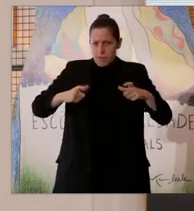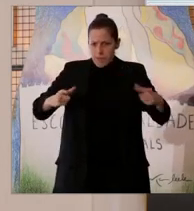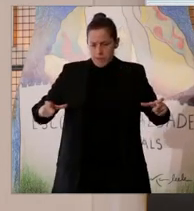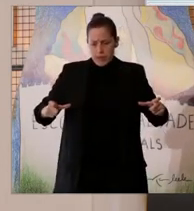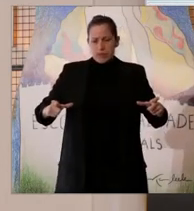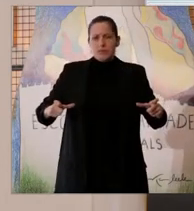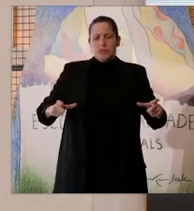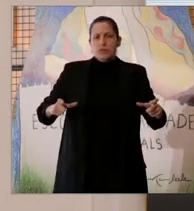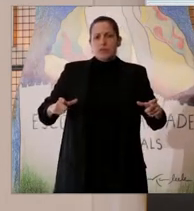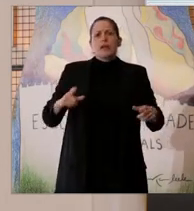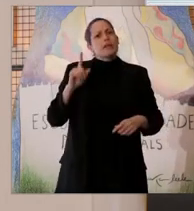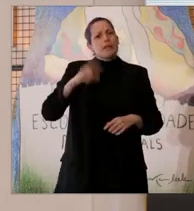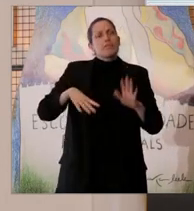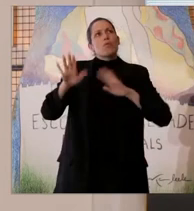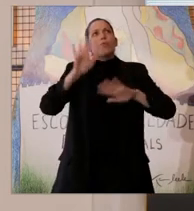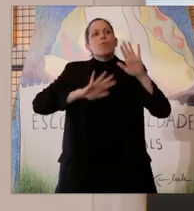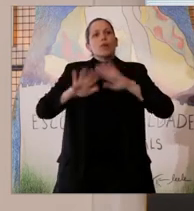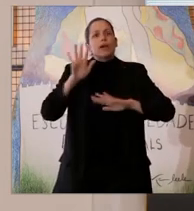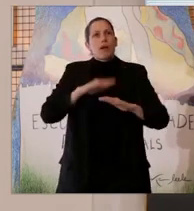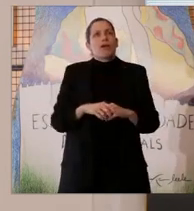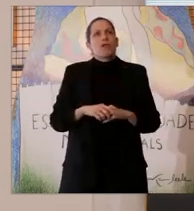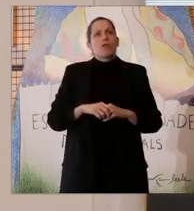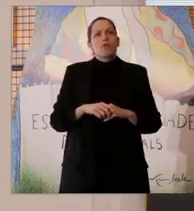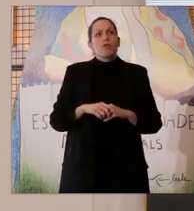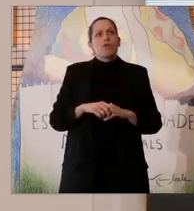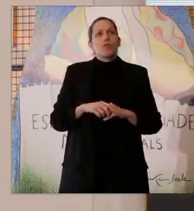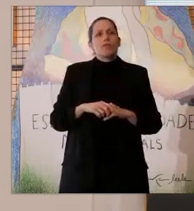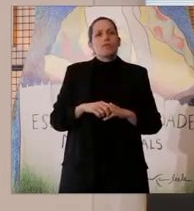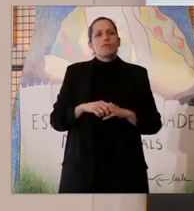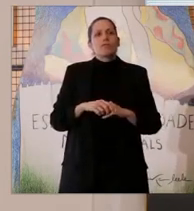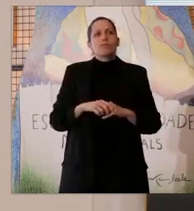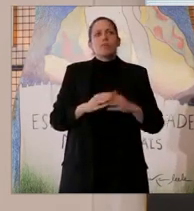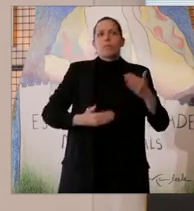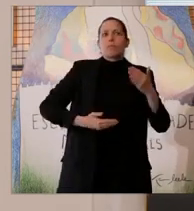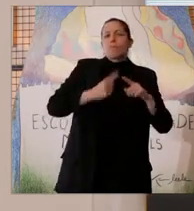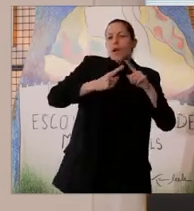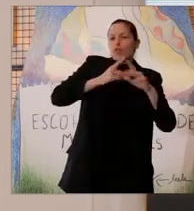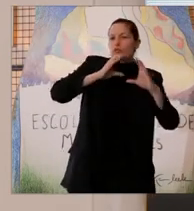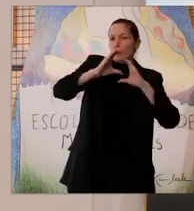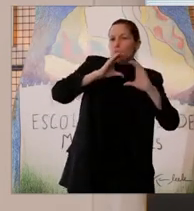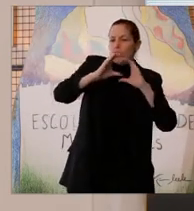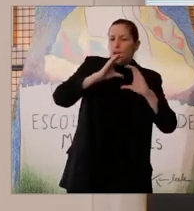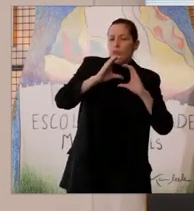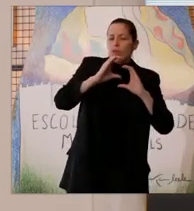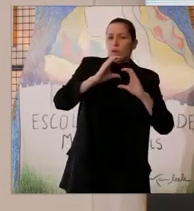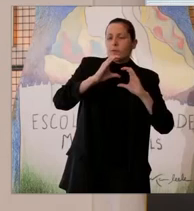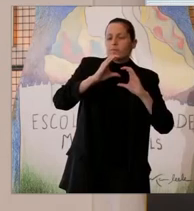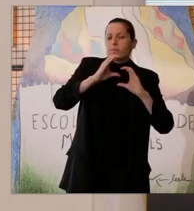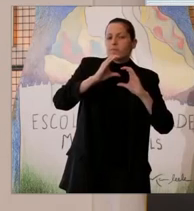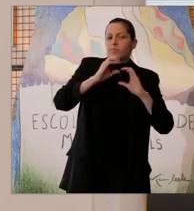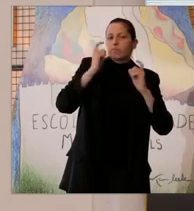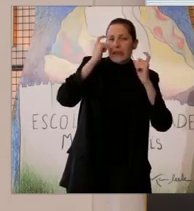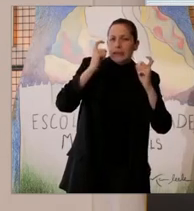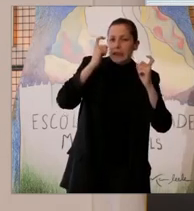complicado también desde el punto de los medios de comunicación no dejar que dejemos de ver esas cosas por